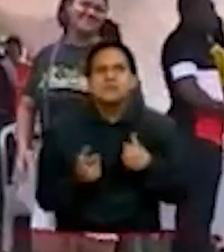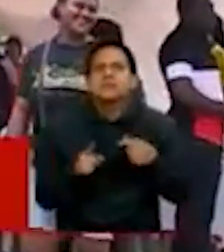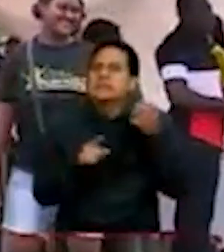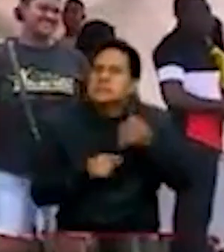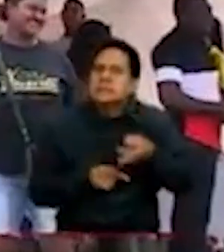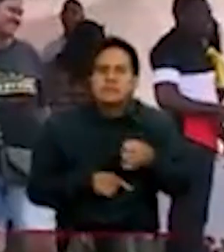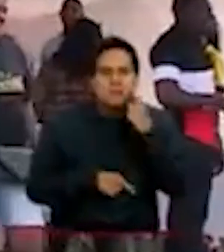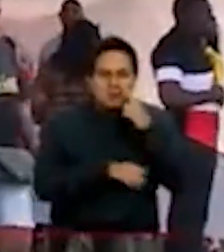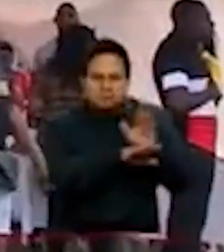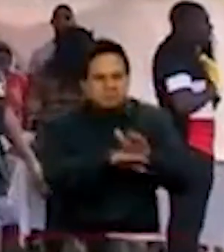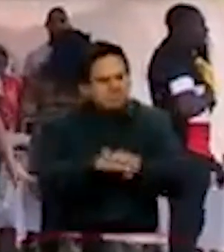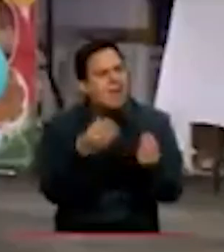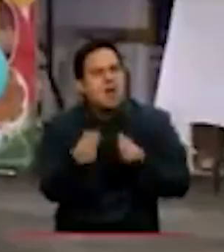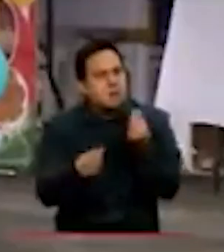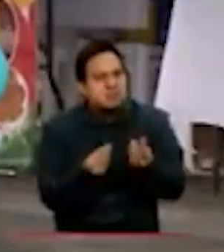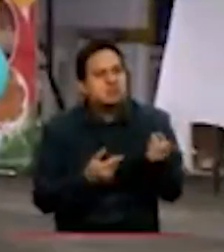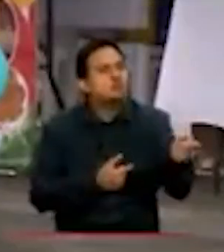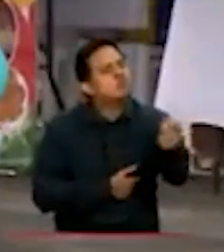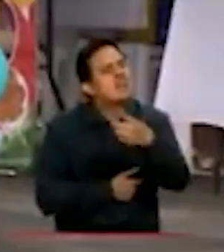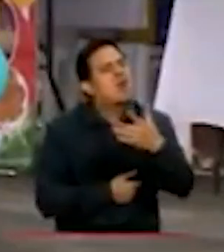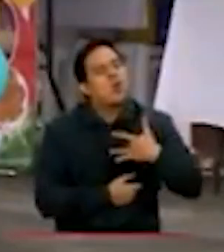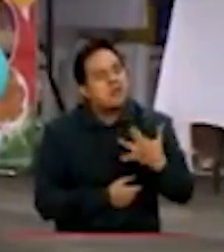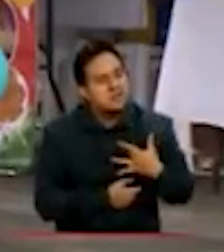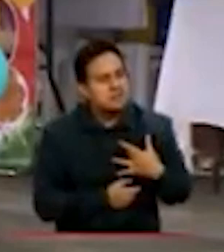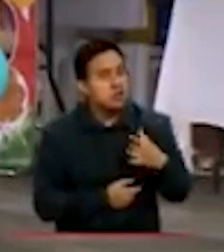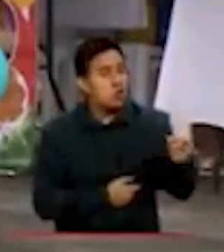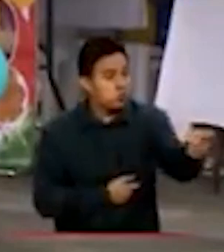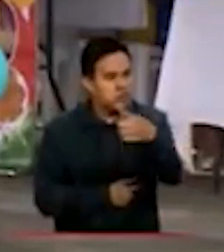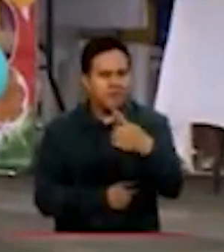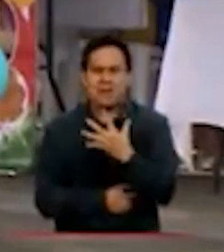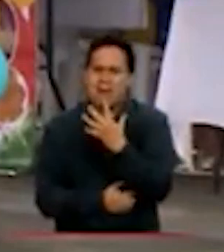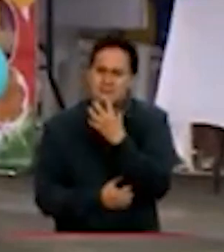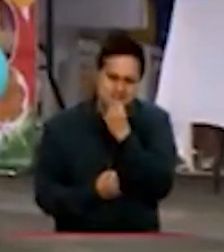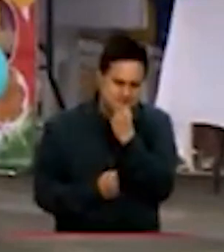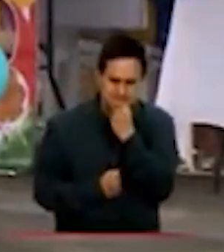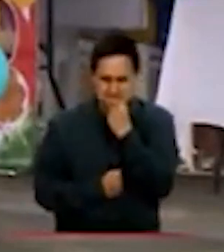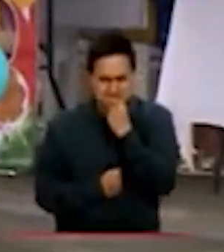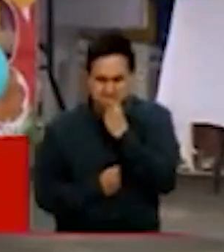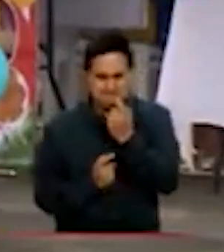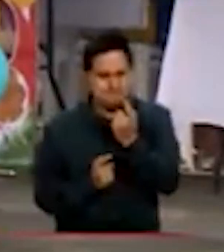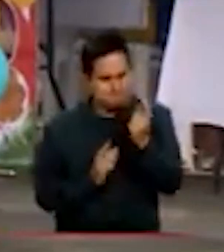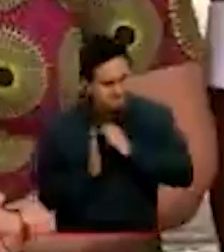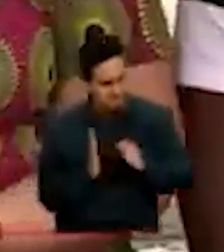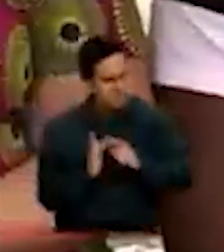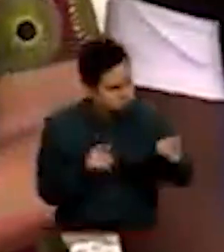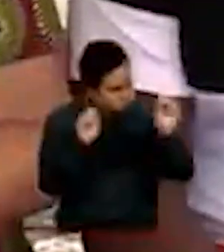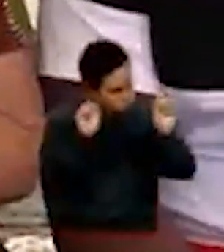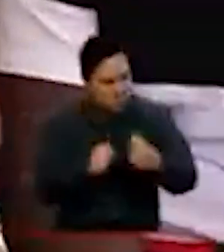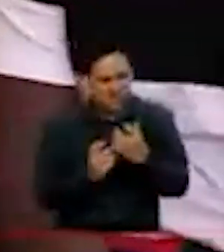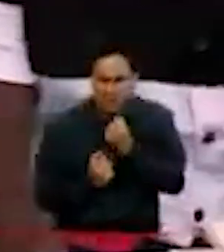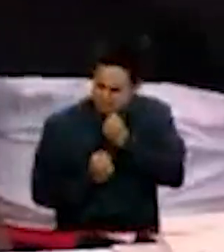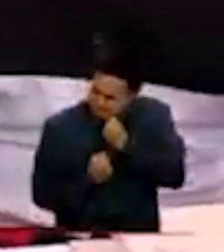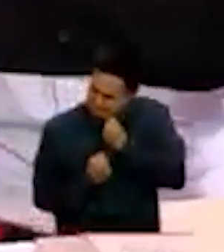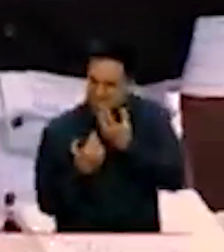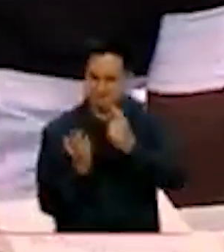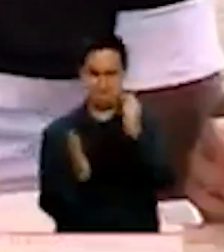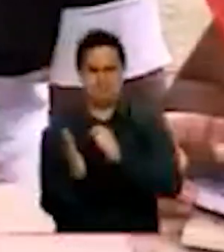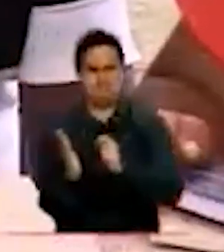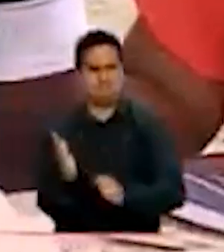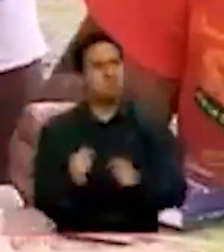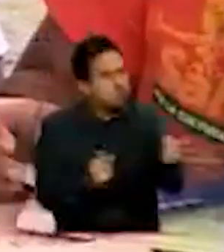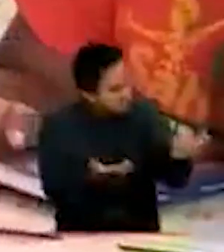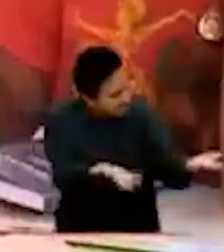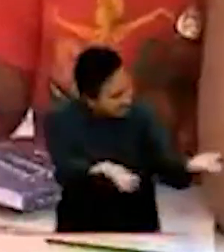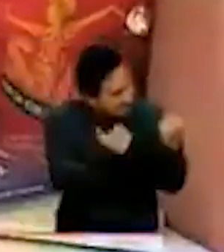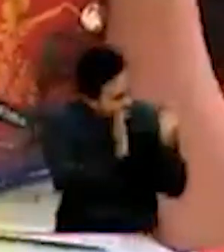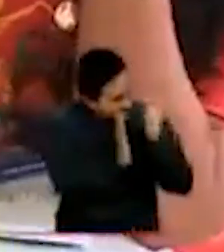decimos a ellos qué es lo que sienten, lo que realmente, que no se cohiban en poderlo plasmar en letras. Entonces nosotros le decimos,